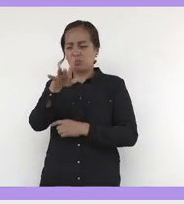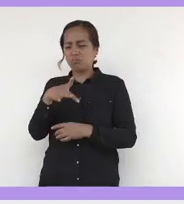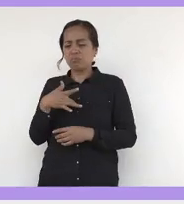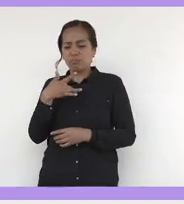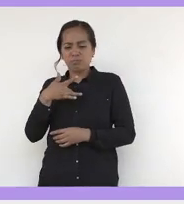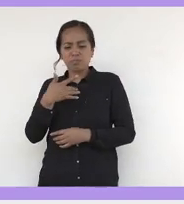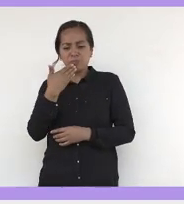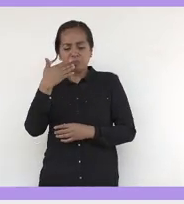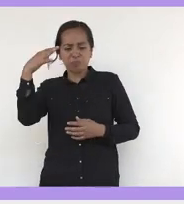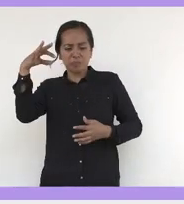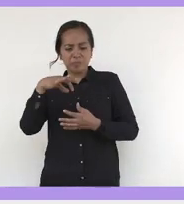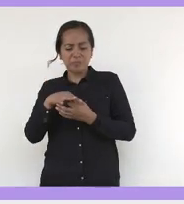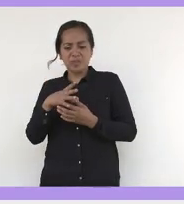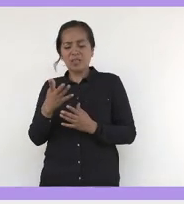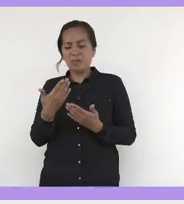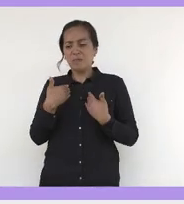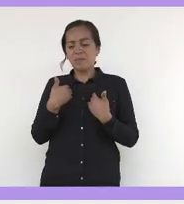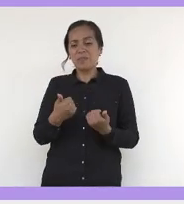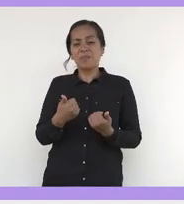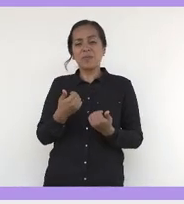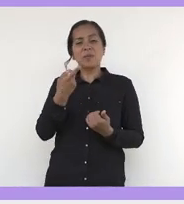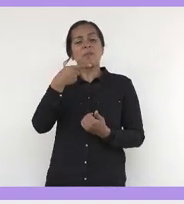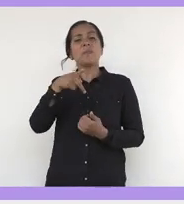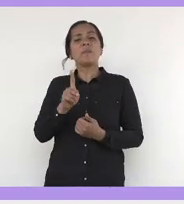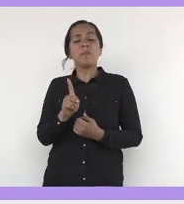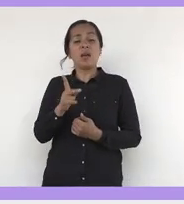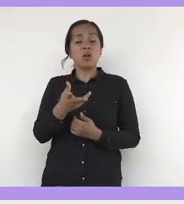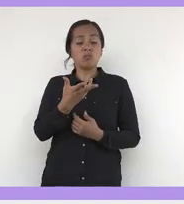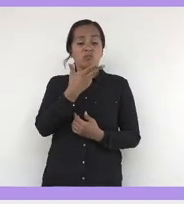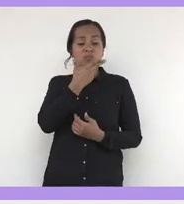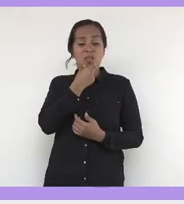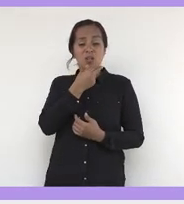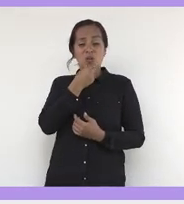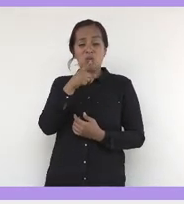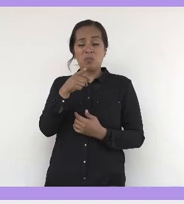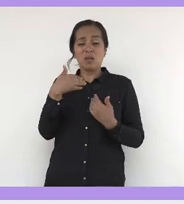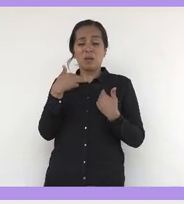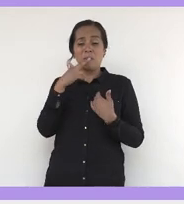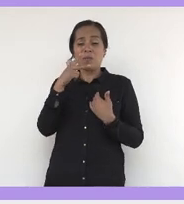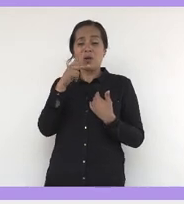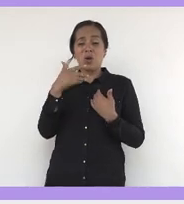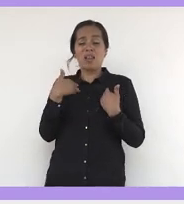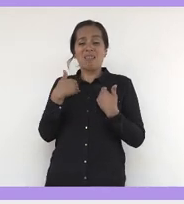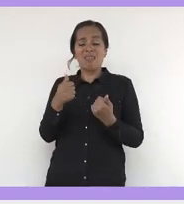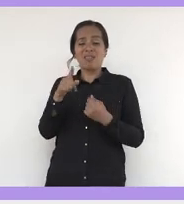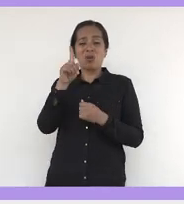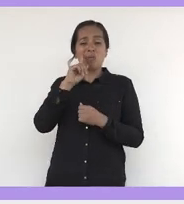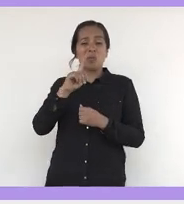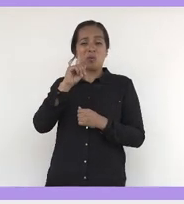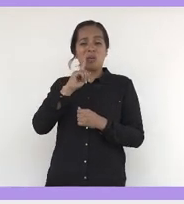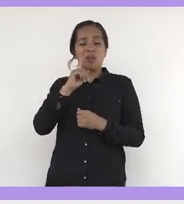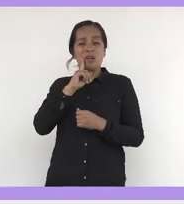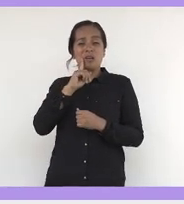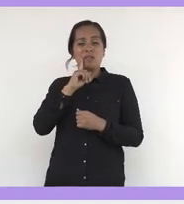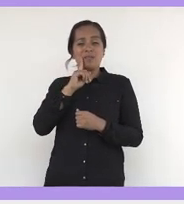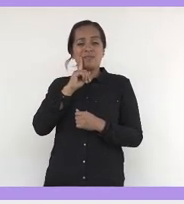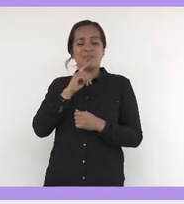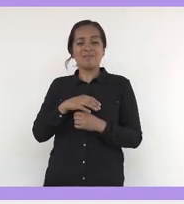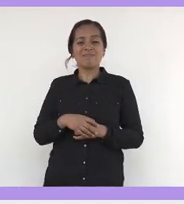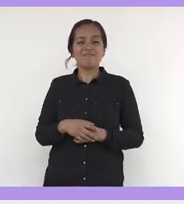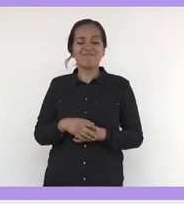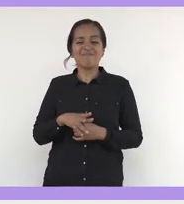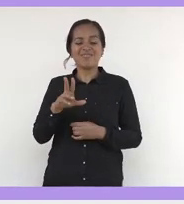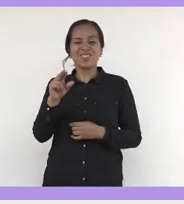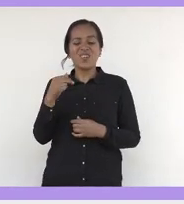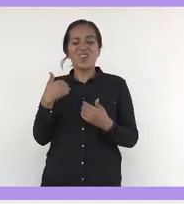empatizar o entender pero el hombre que mejor comprende una mujer es el hombre que comprende que no comprende